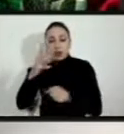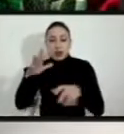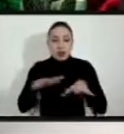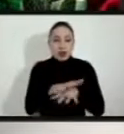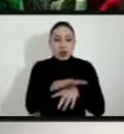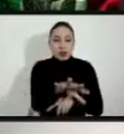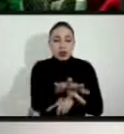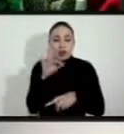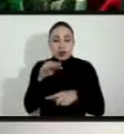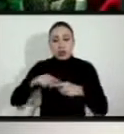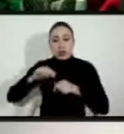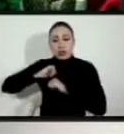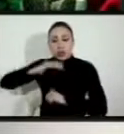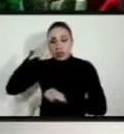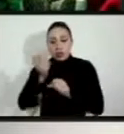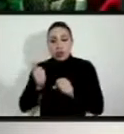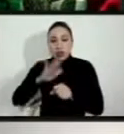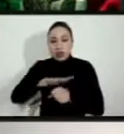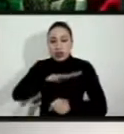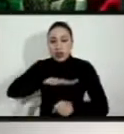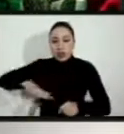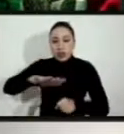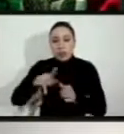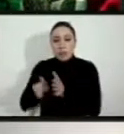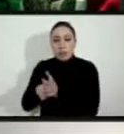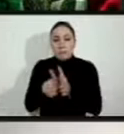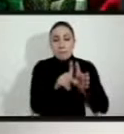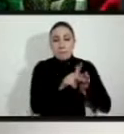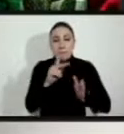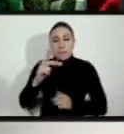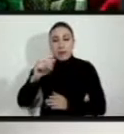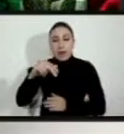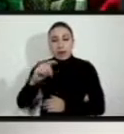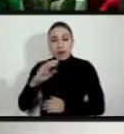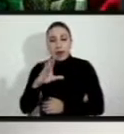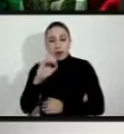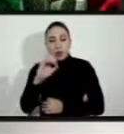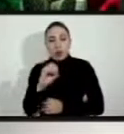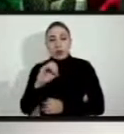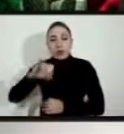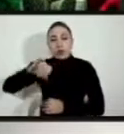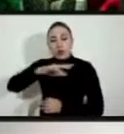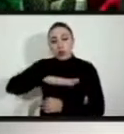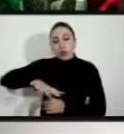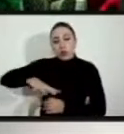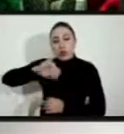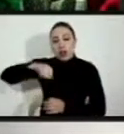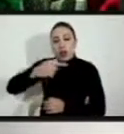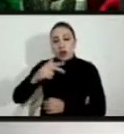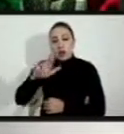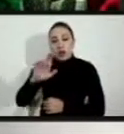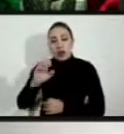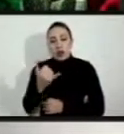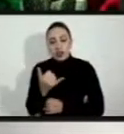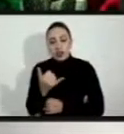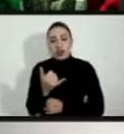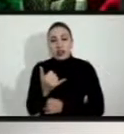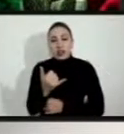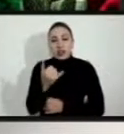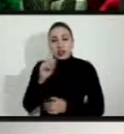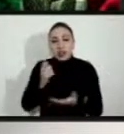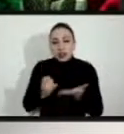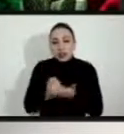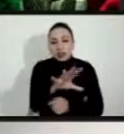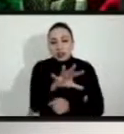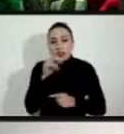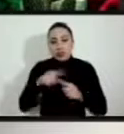Pantaco en la colonia Jagüey de la demarcación territorial de Azcapotzalco, toda vez que no se ha podido llevar a cabo la elección de dicha mesa